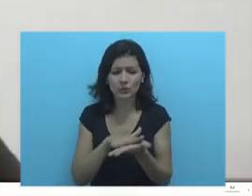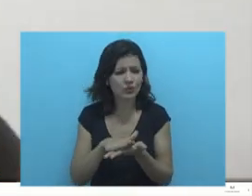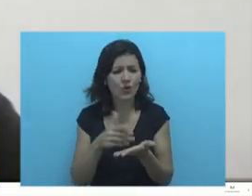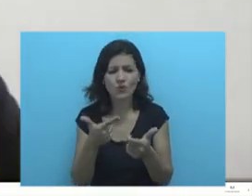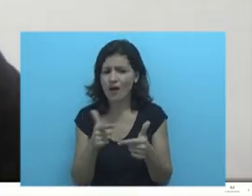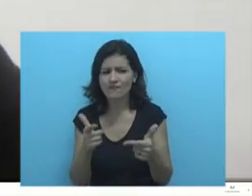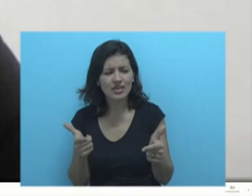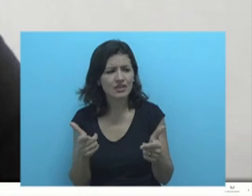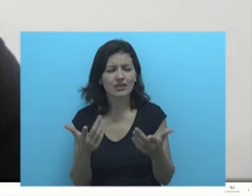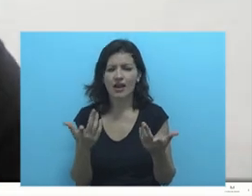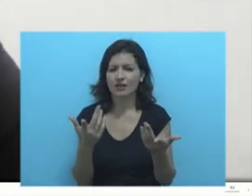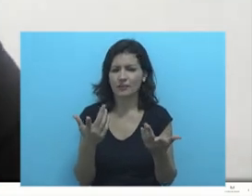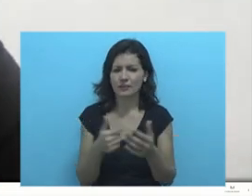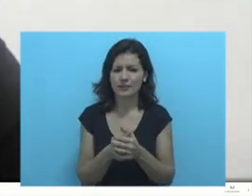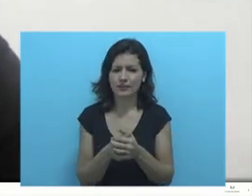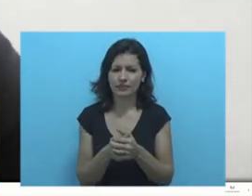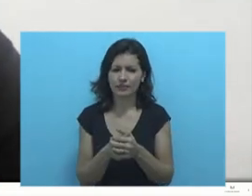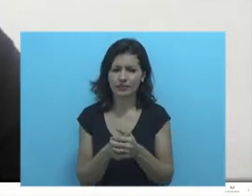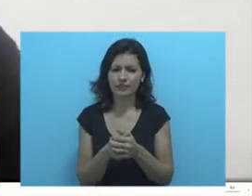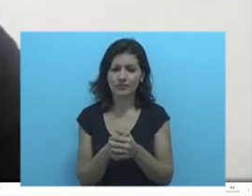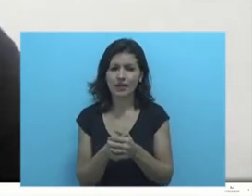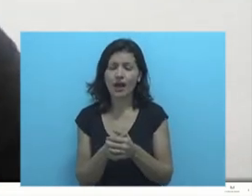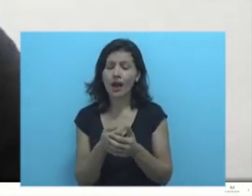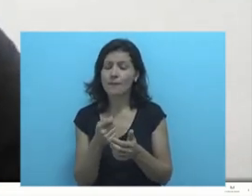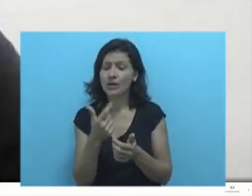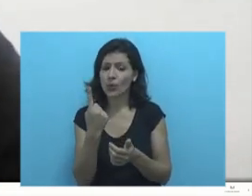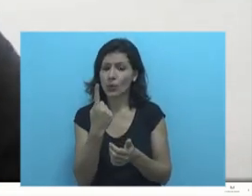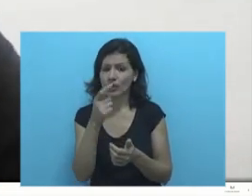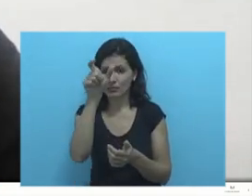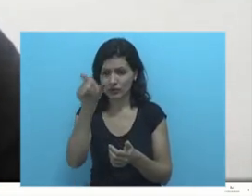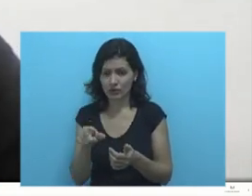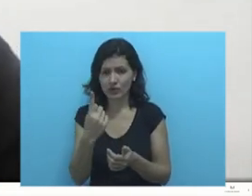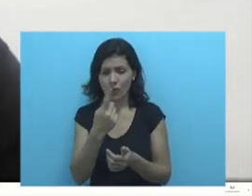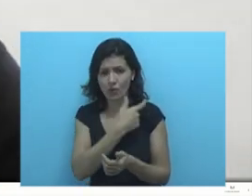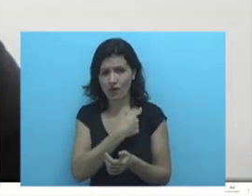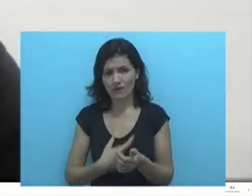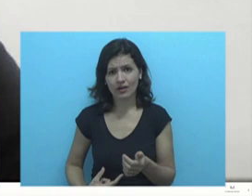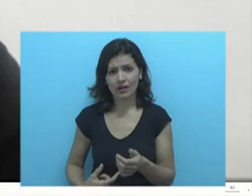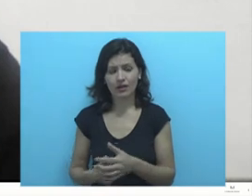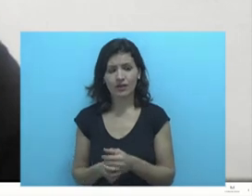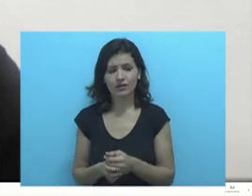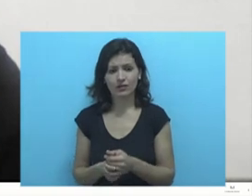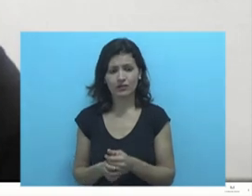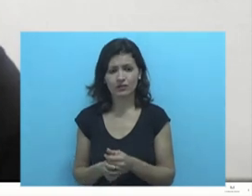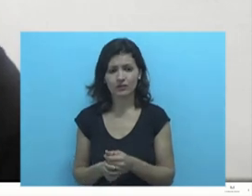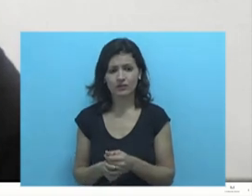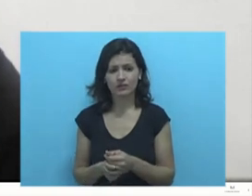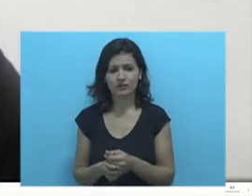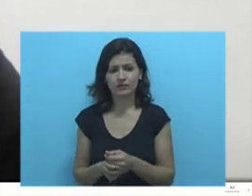que contaba la comuna. Y hubo un gobernador, de todos los que han pasado mientras el pueblo se inundaba,